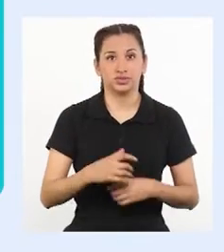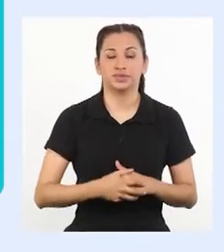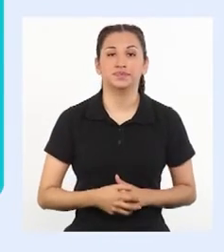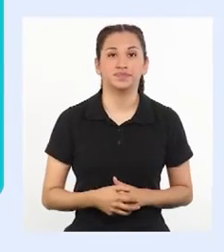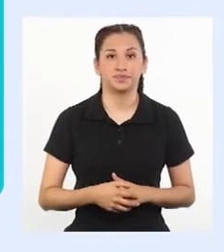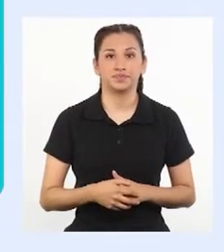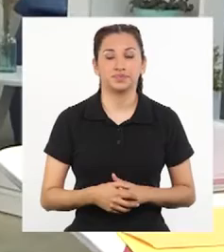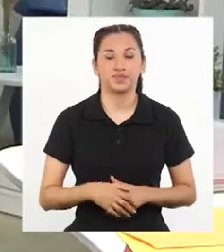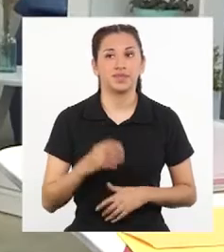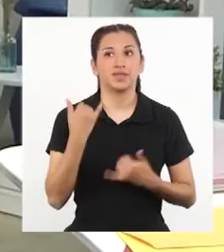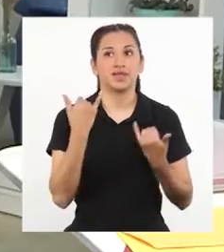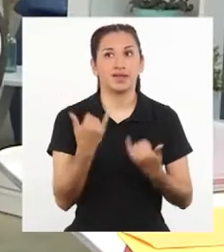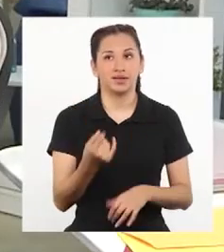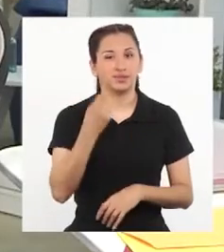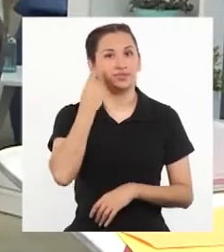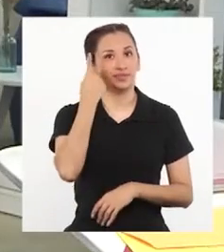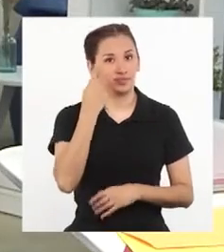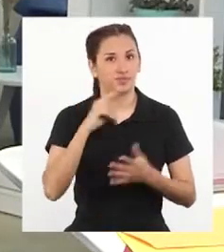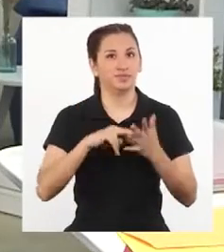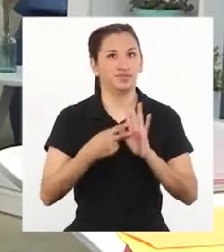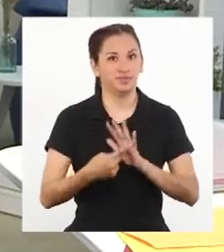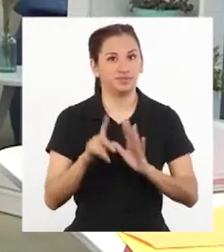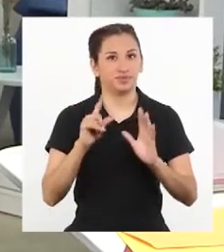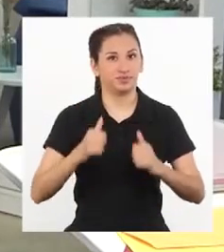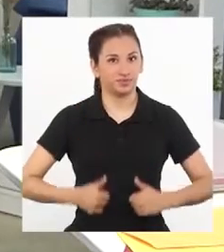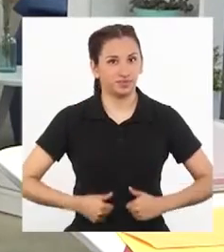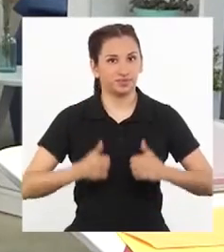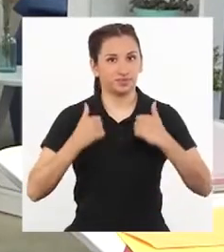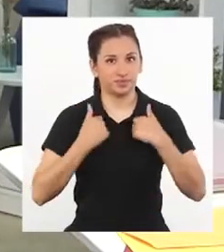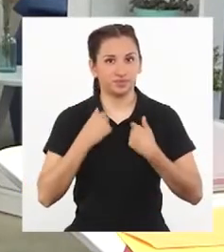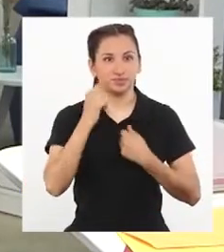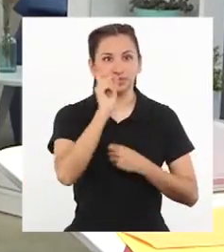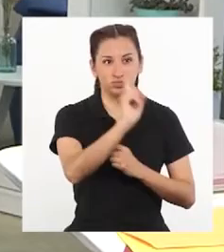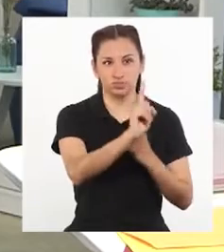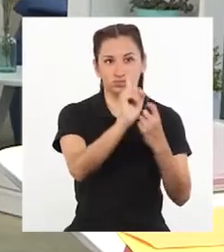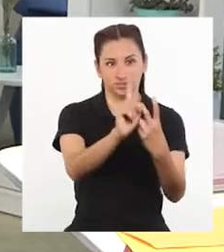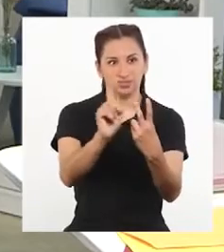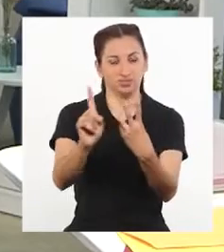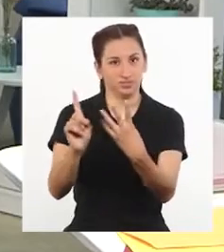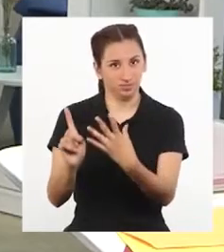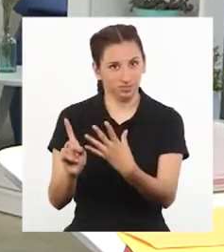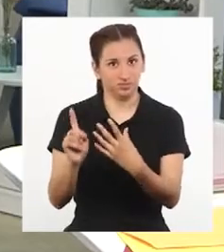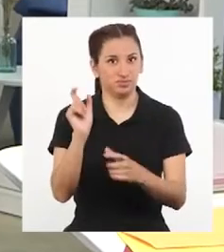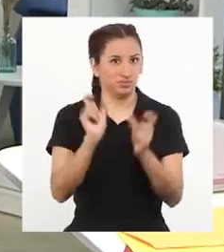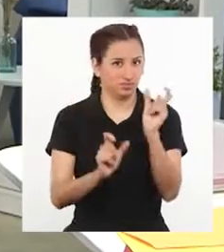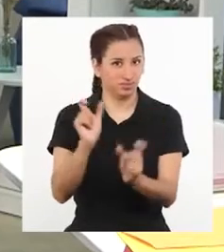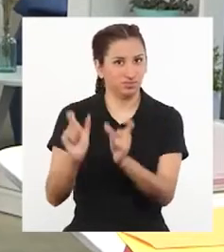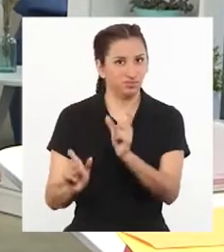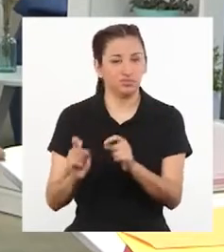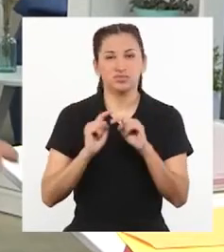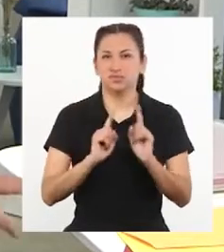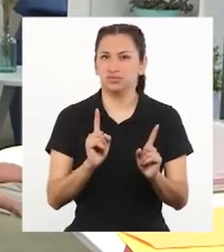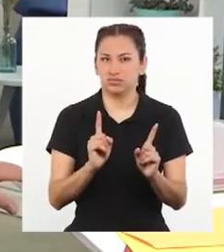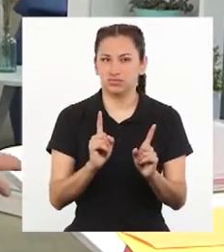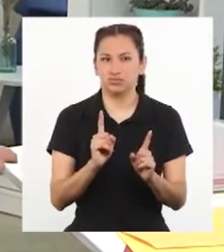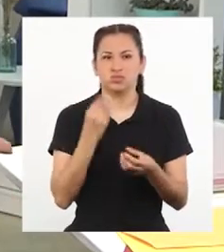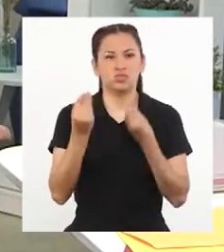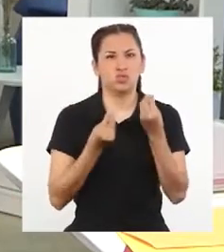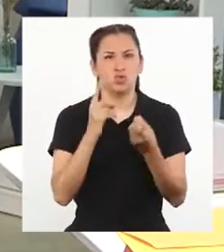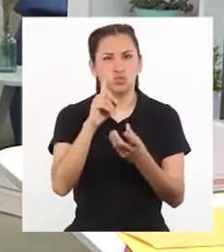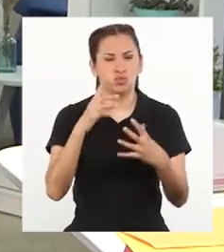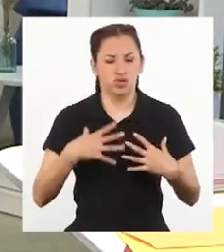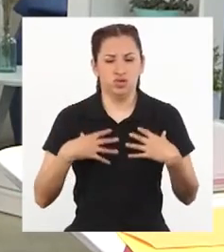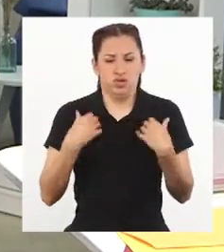personales. Entiendo qué es el estilo de vida particular de cada persona, pero ¿qué hace que un estilo